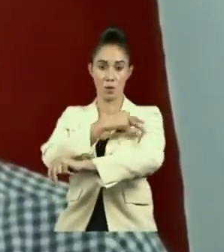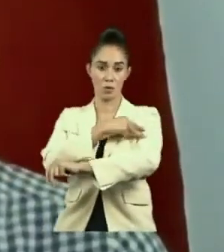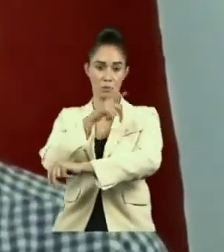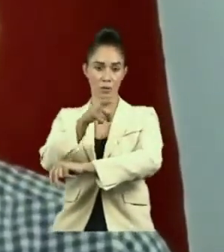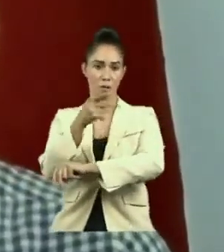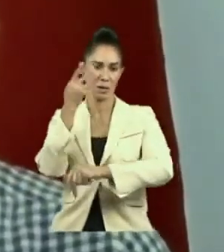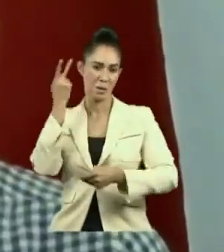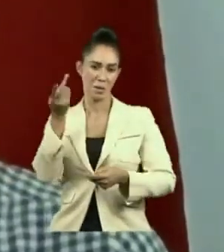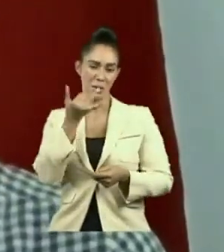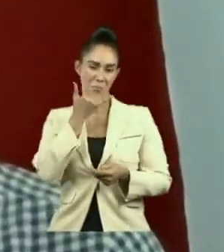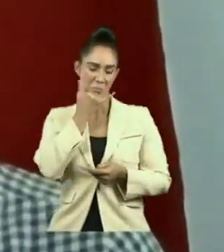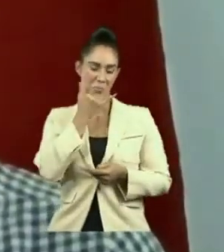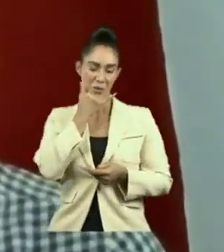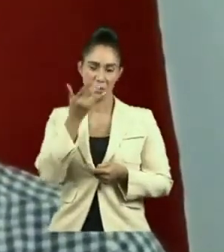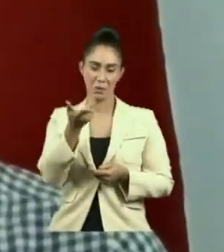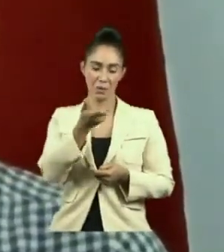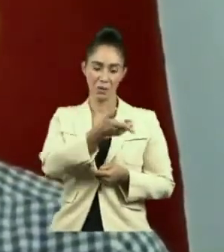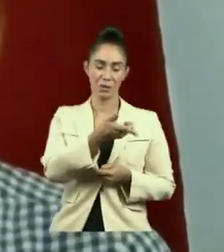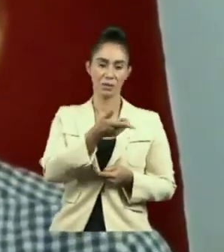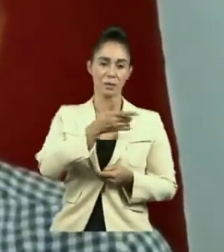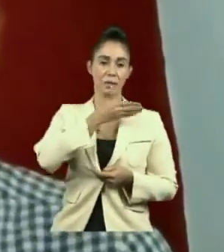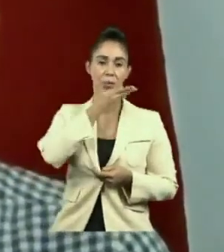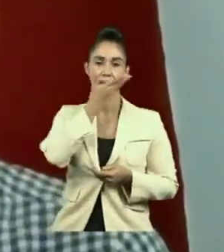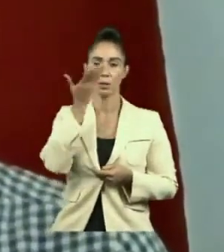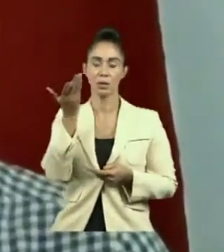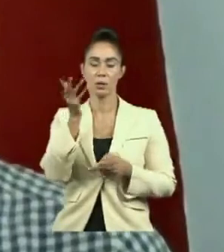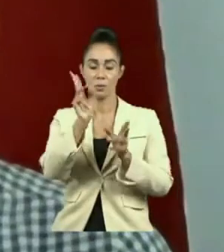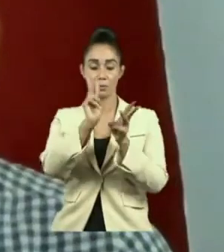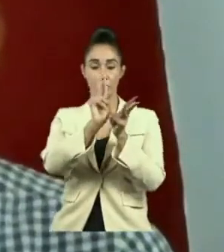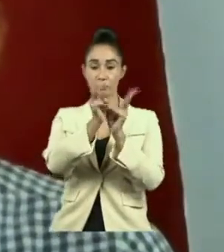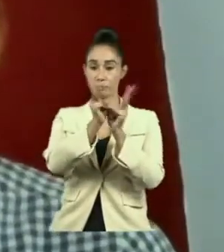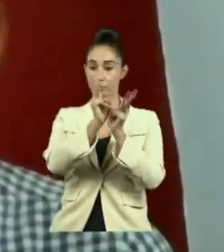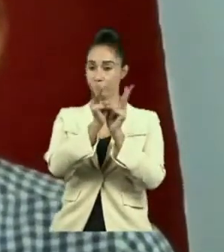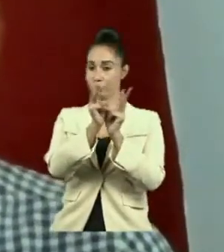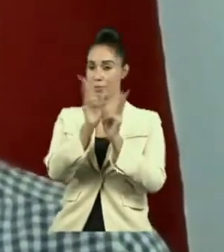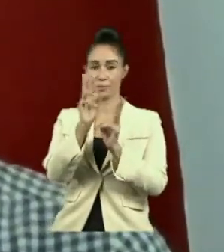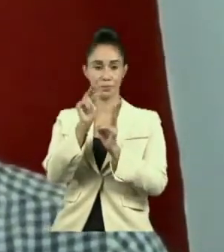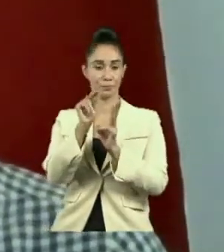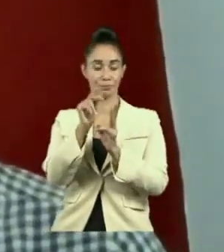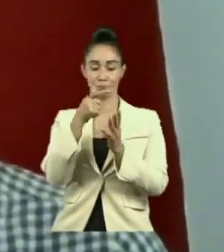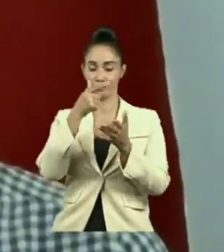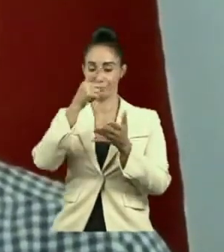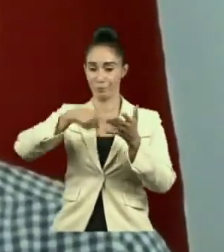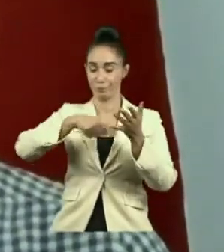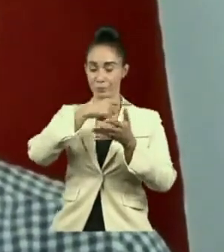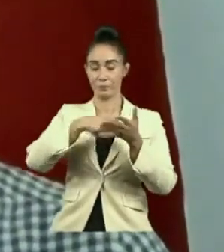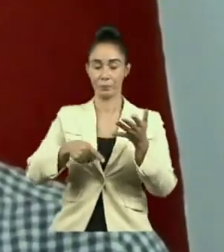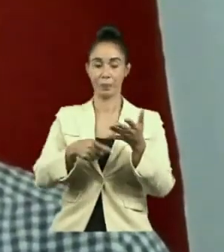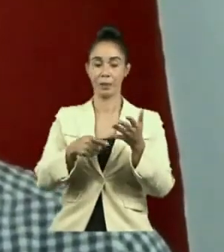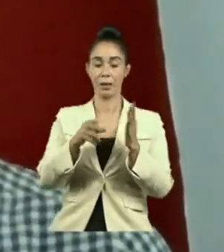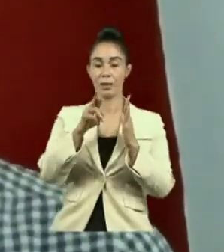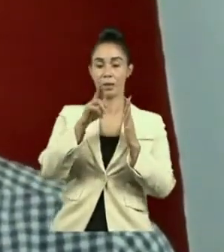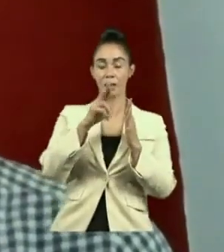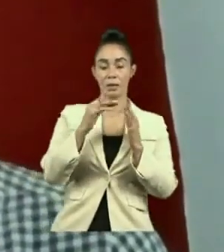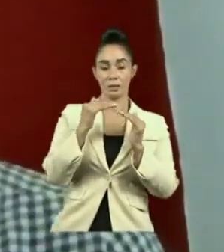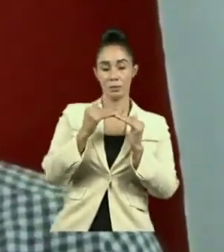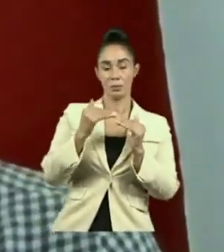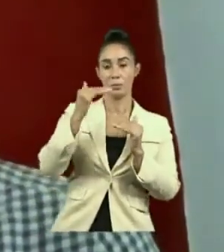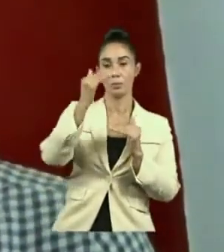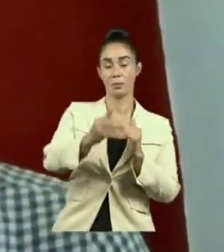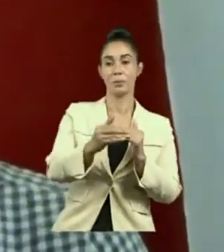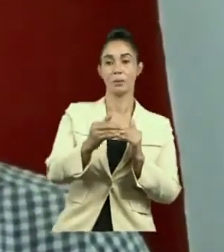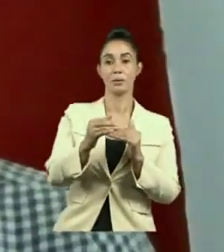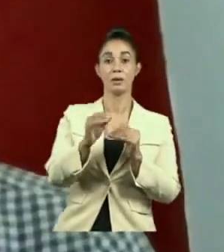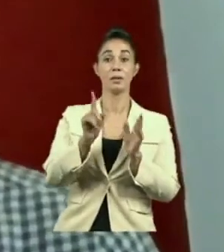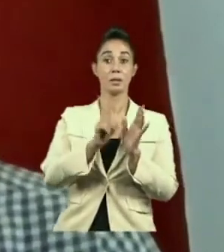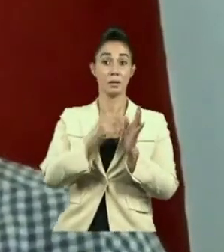fallas por ejemplo que no contaba con un sistema de climatización apropiado y siguiendo las mismas normas y estándares que dice la ope o